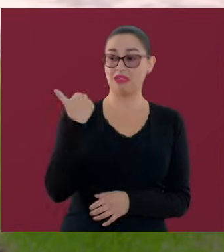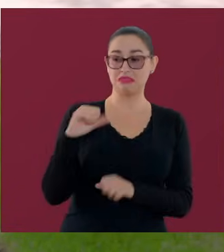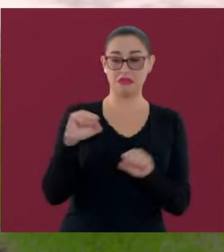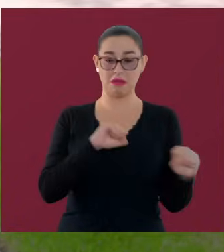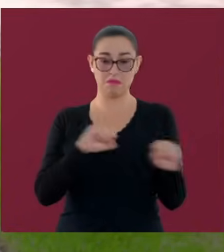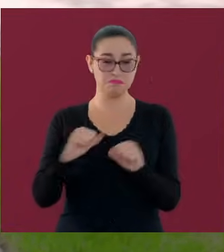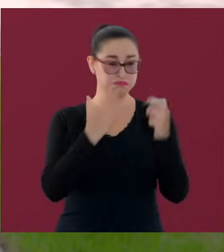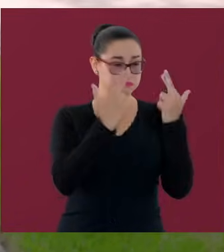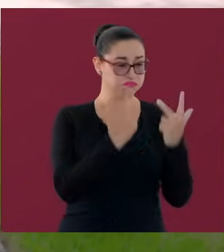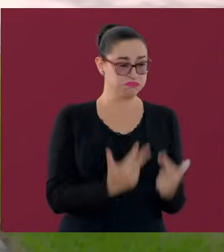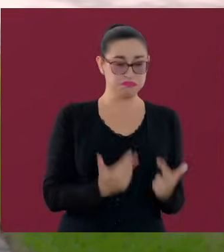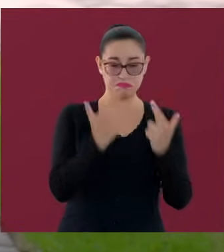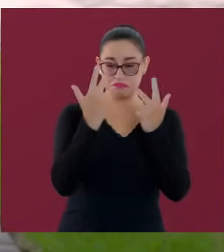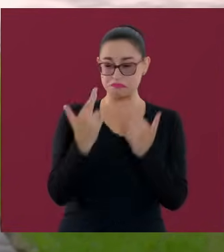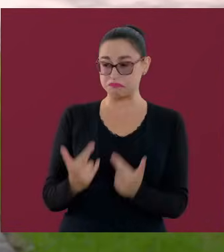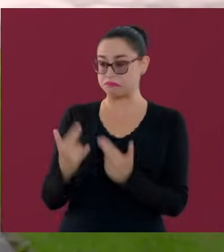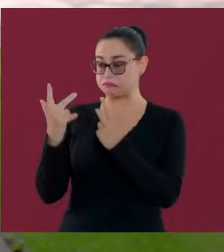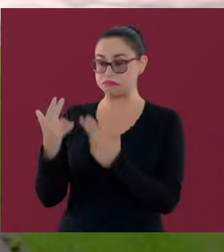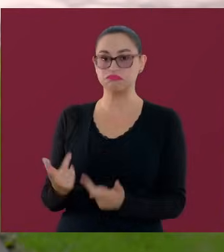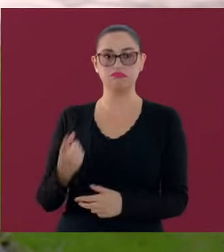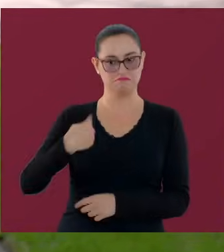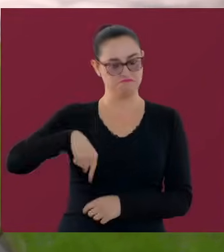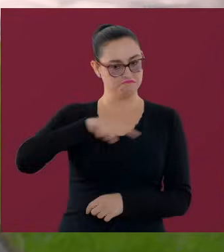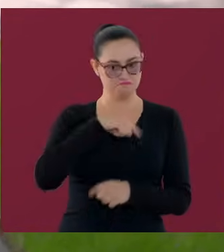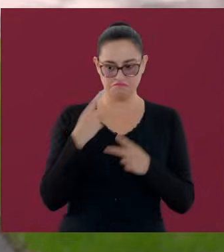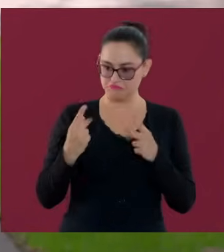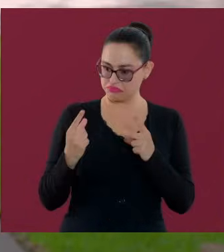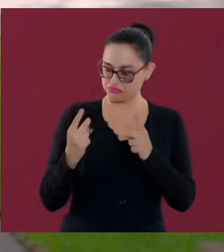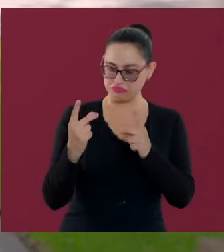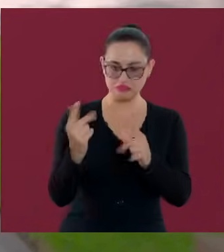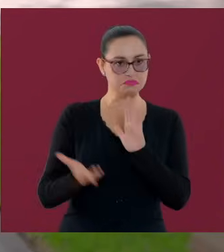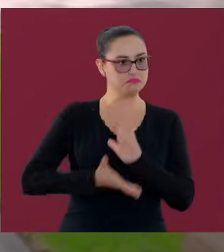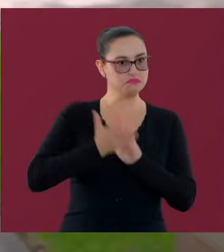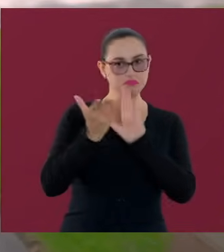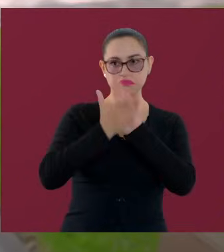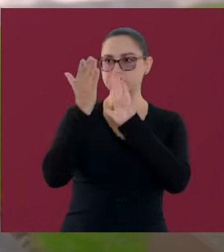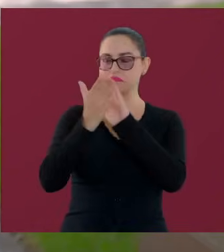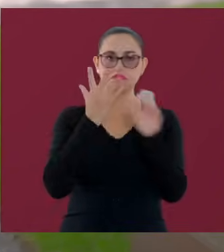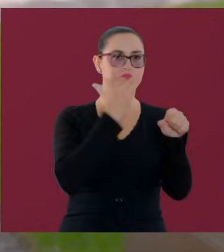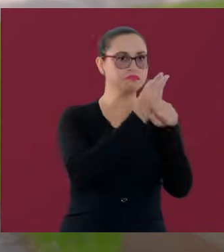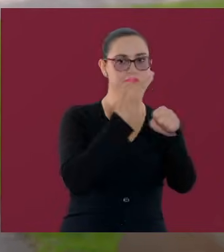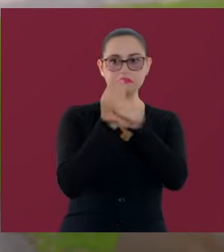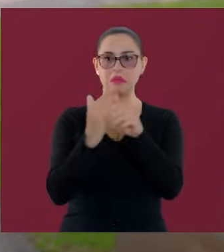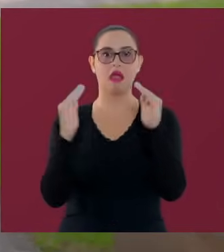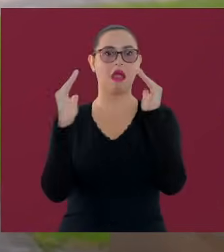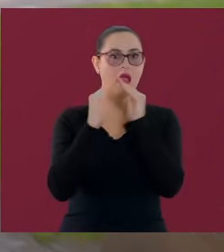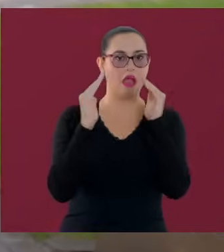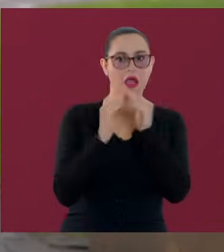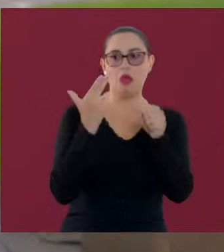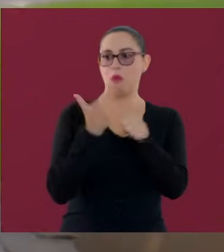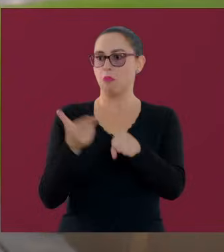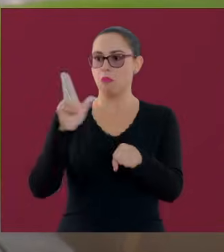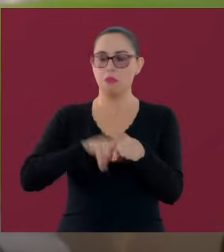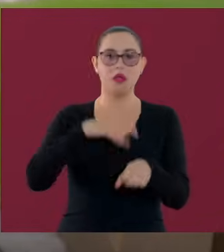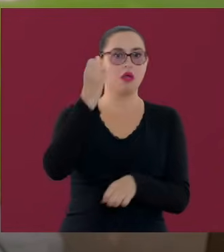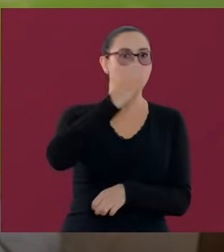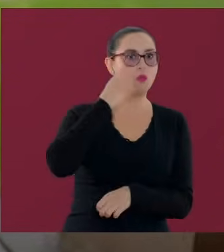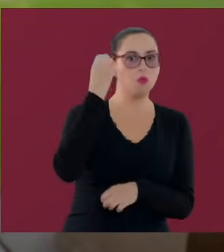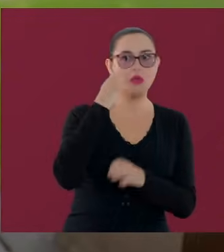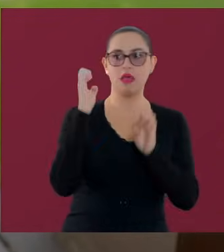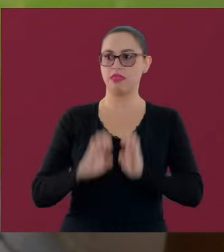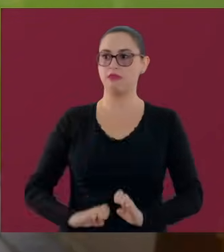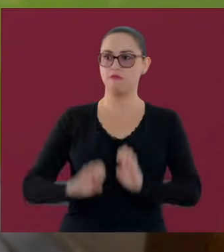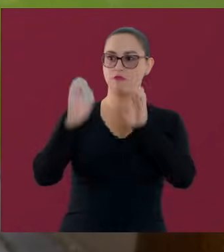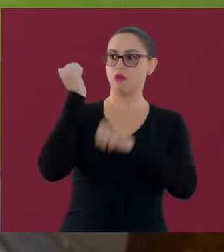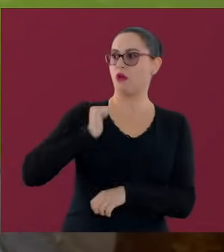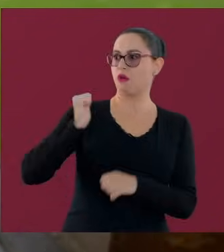Vamos muy avanzados en la reconstrucción de obras por los daños causados por los sismos. Viviendas, hospitales,